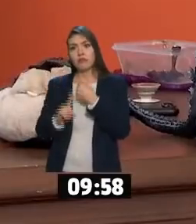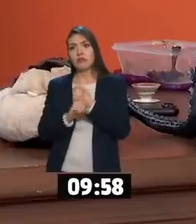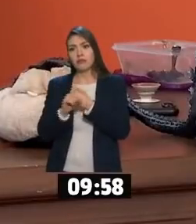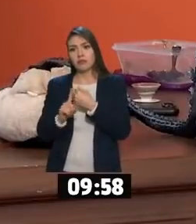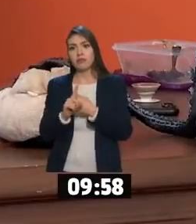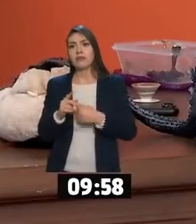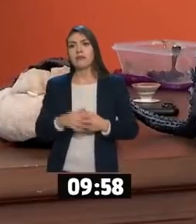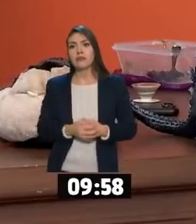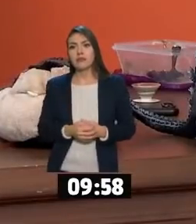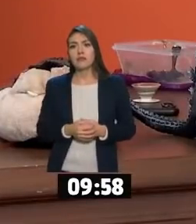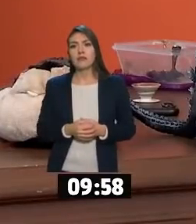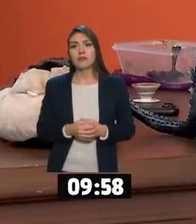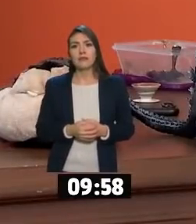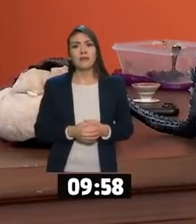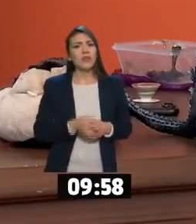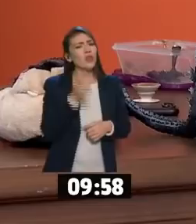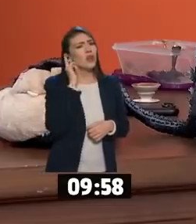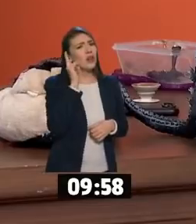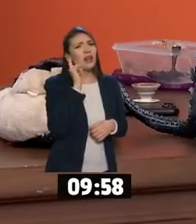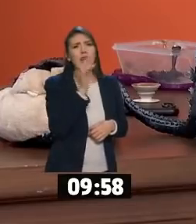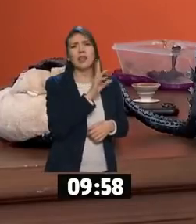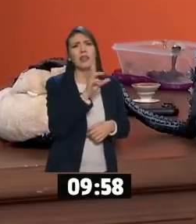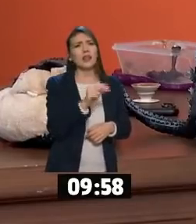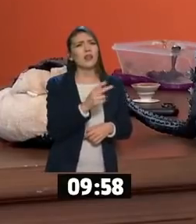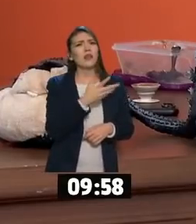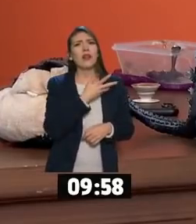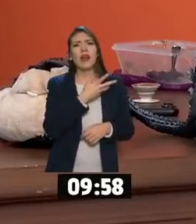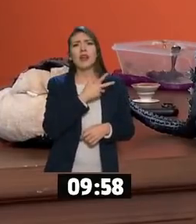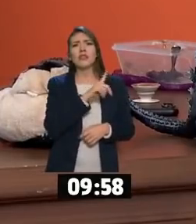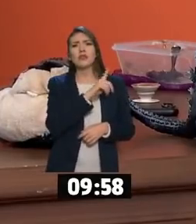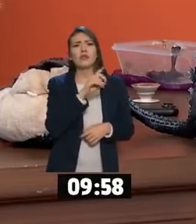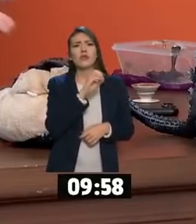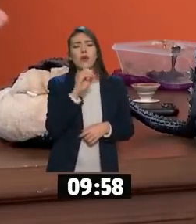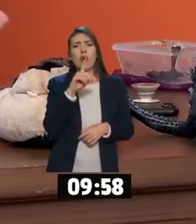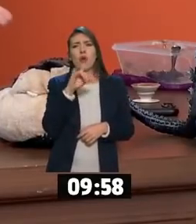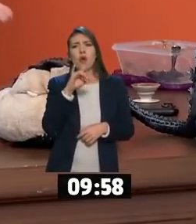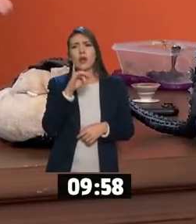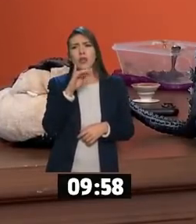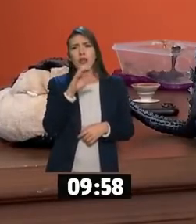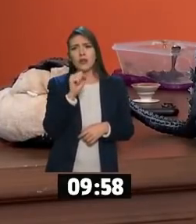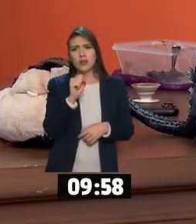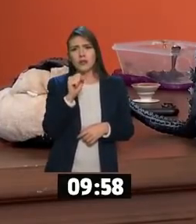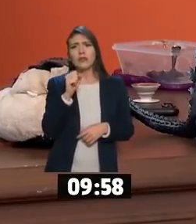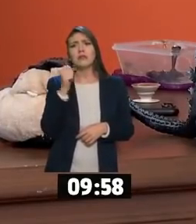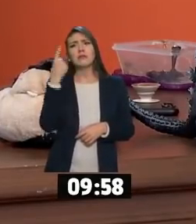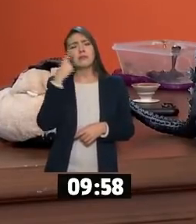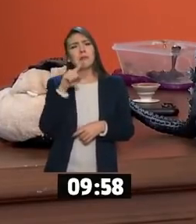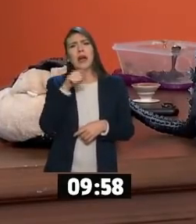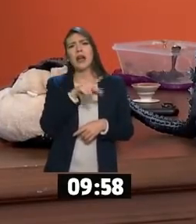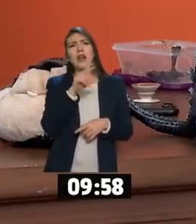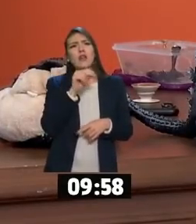los zoológicos si fueran digitales para no encerrar animales, pero lo que dice esta niña es sintomático. Y es que mira, en China hay